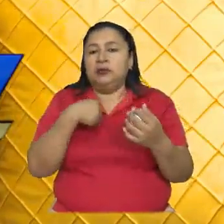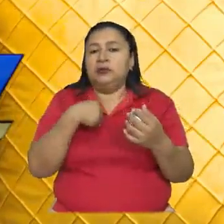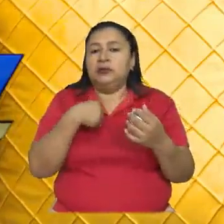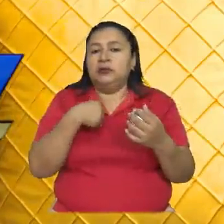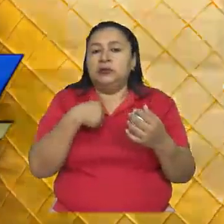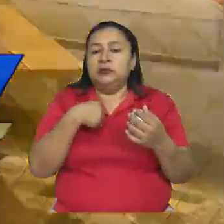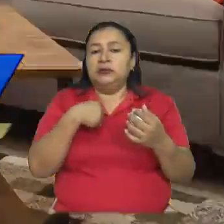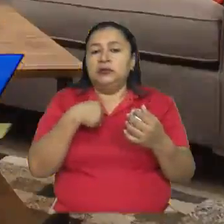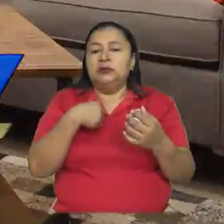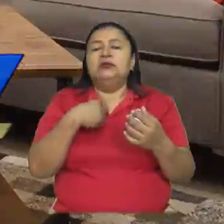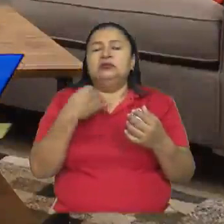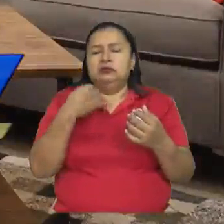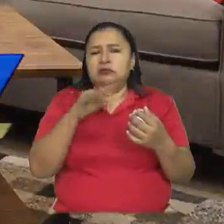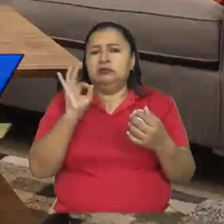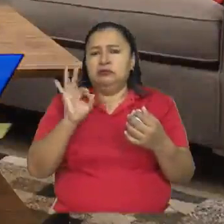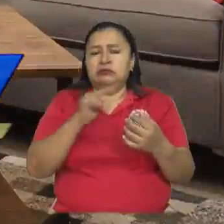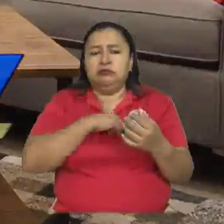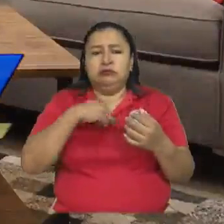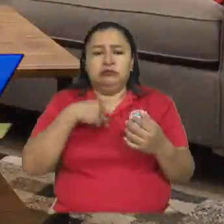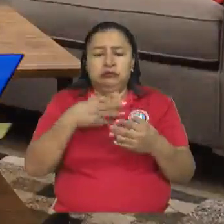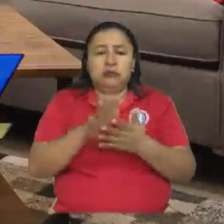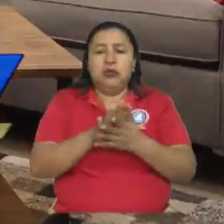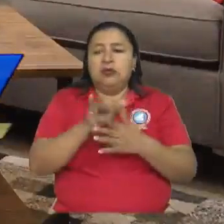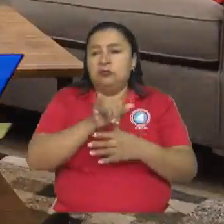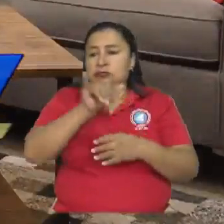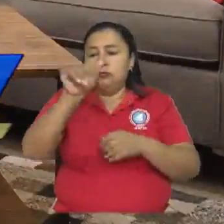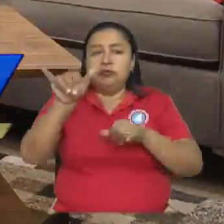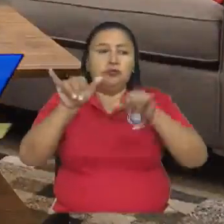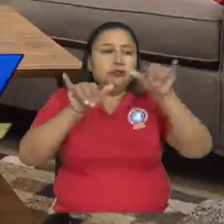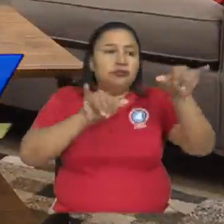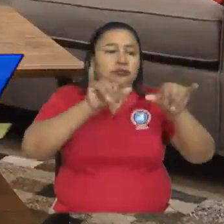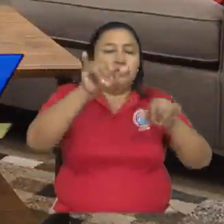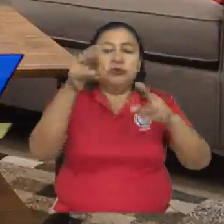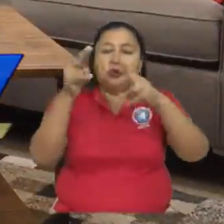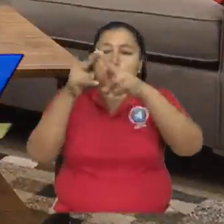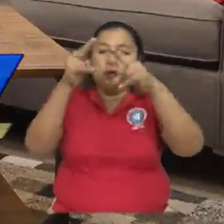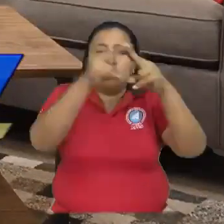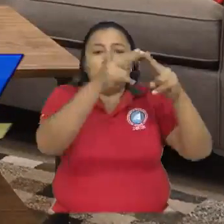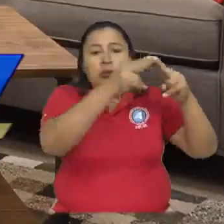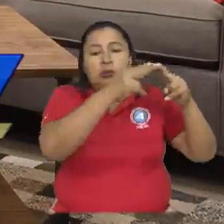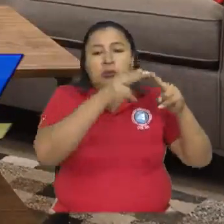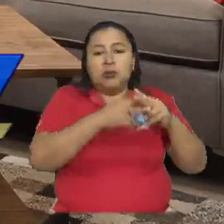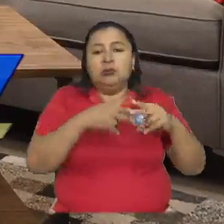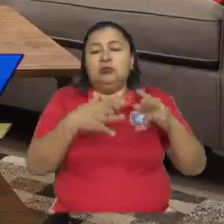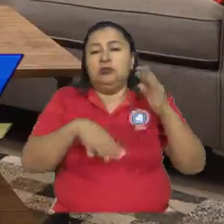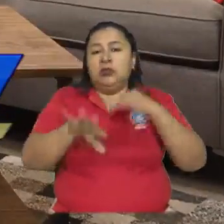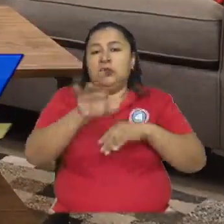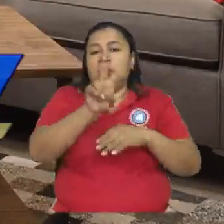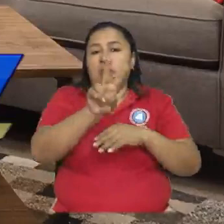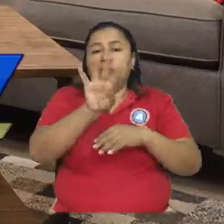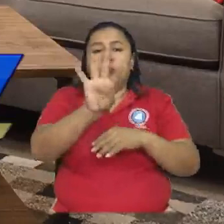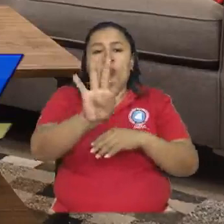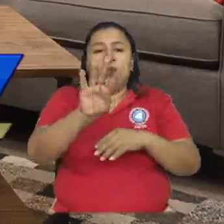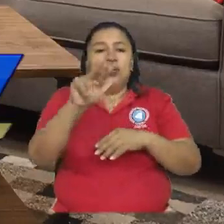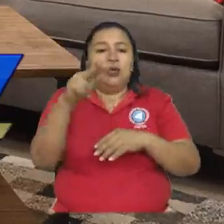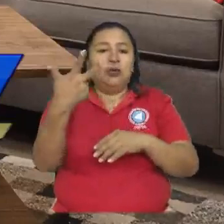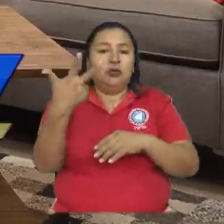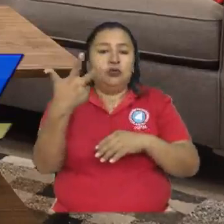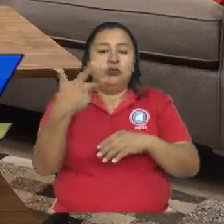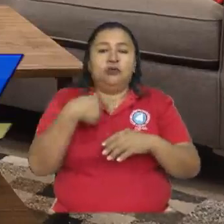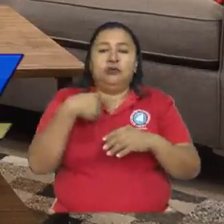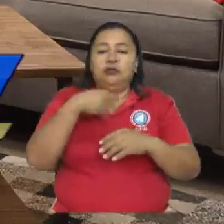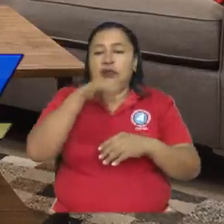también, obviamente, realizando viajes de familiarización, más de 48 viajes de